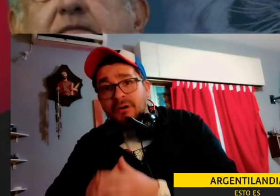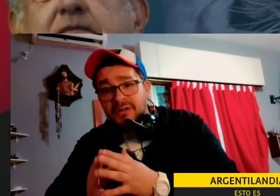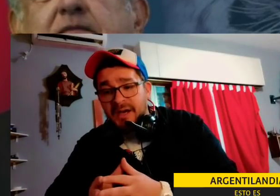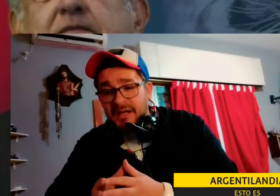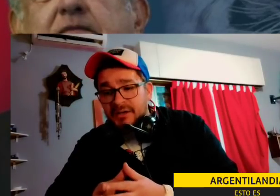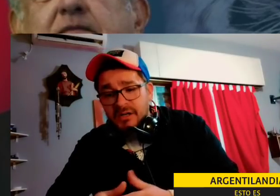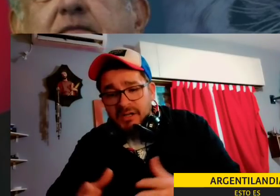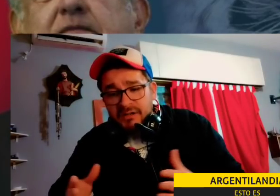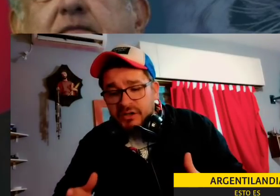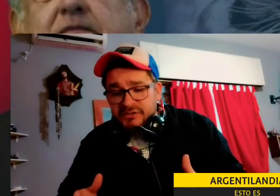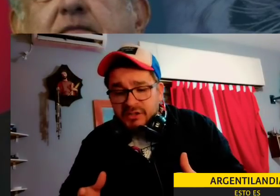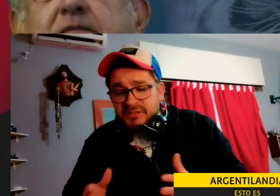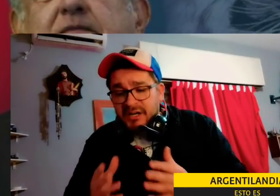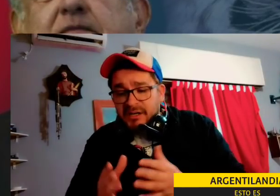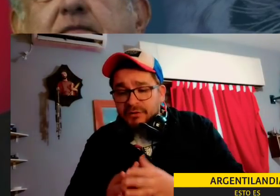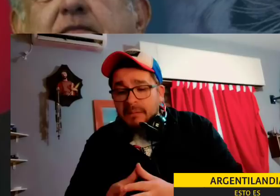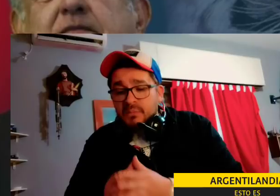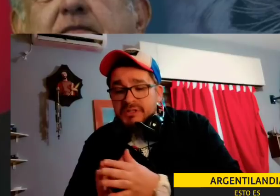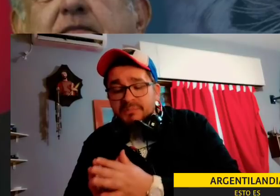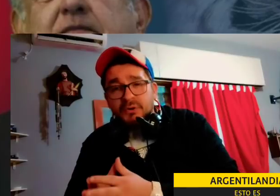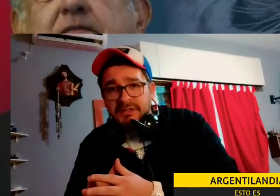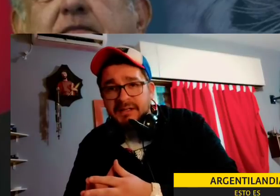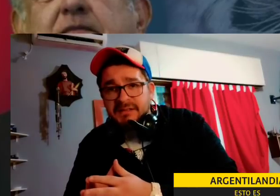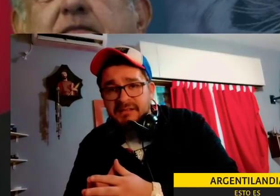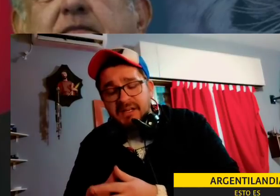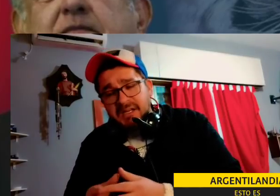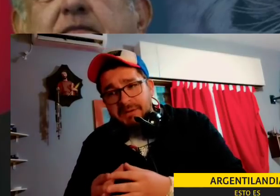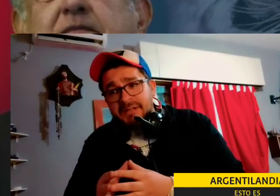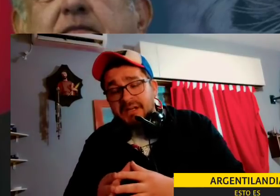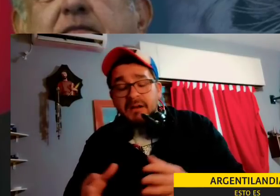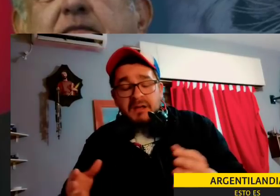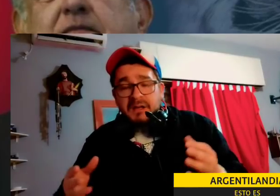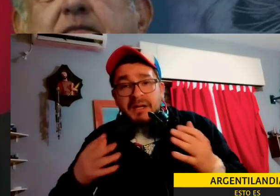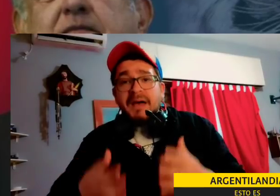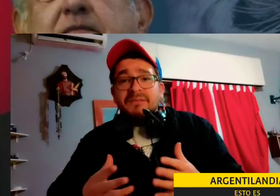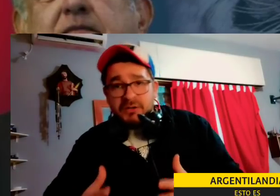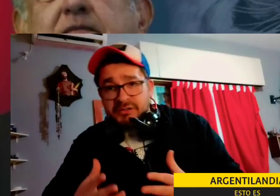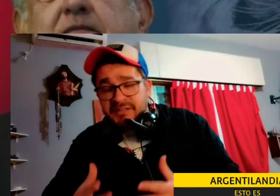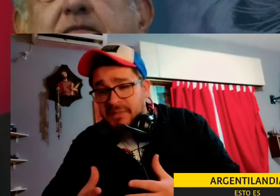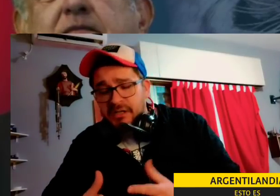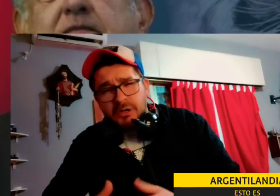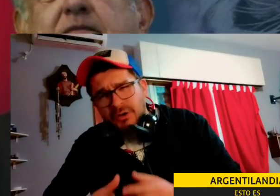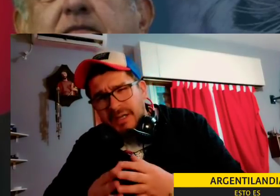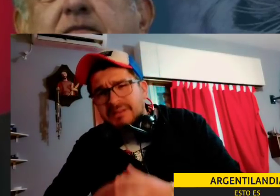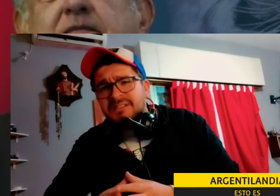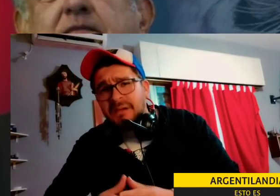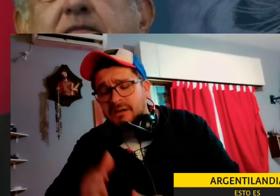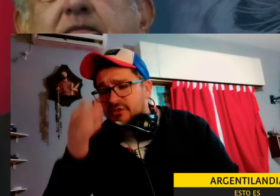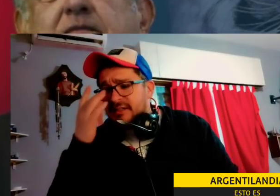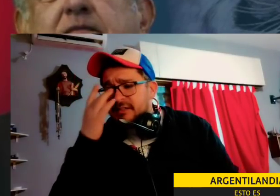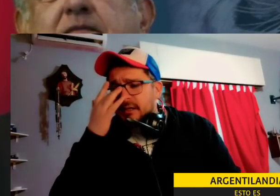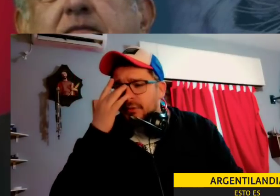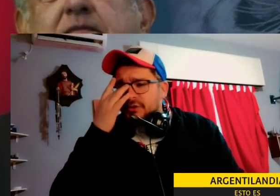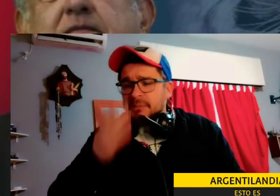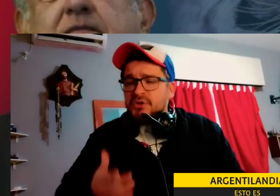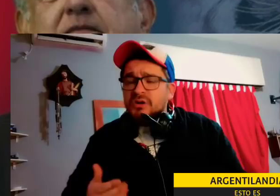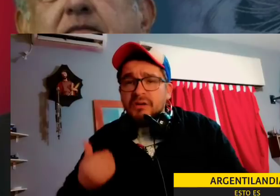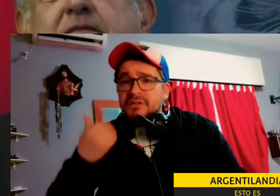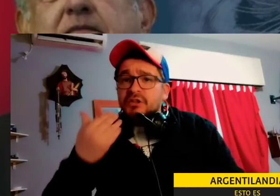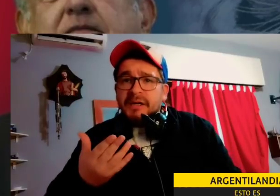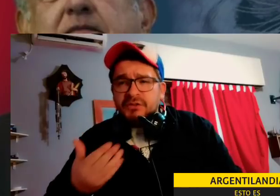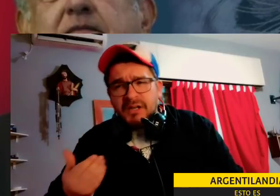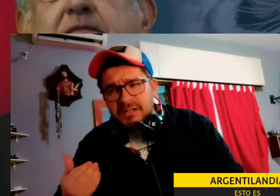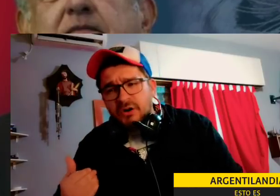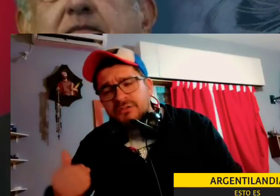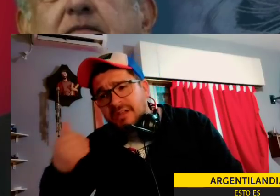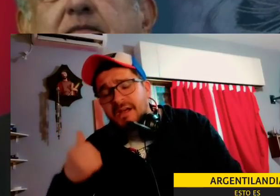y trabajen en forma ordenada, ¿no? Creo que son tres reformas muy importantes que van a traer grandes cosas a México, pero grandísimas cosas. Por eso siempre